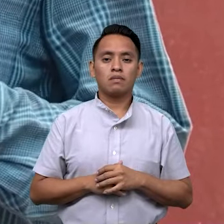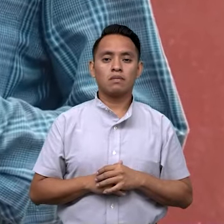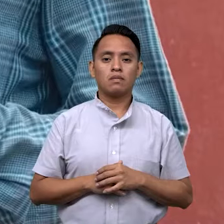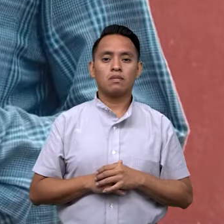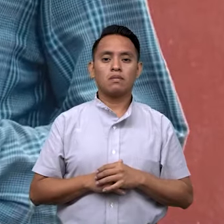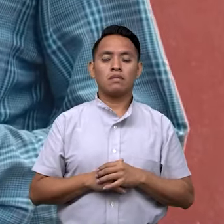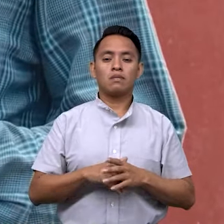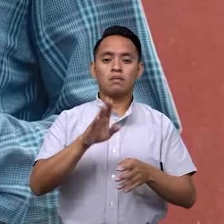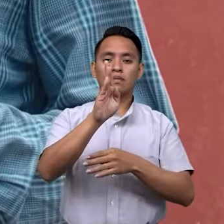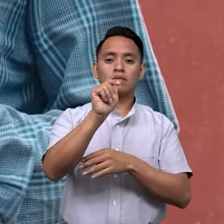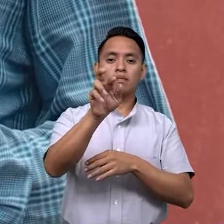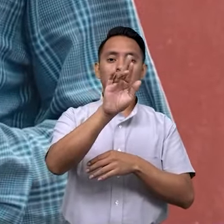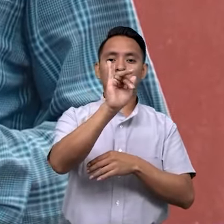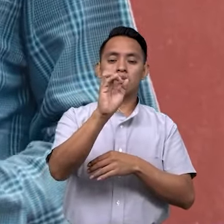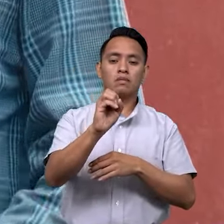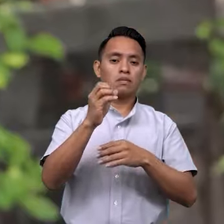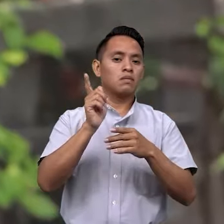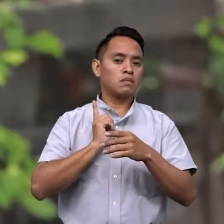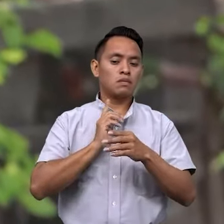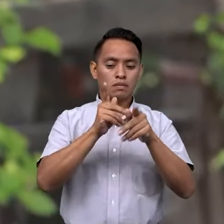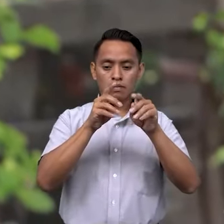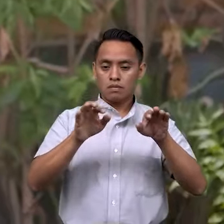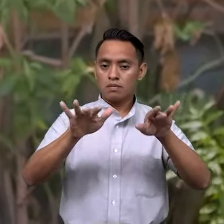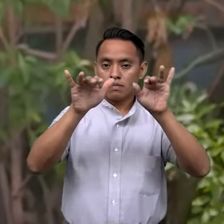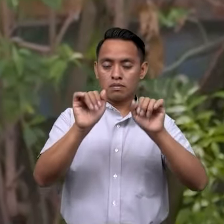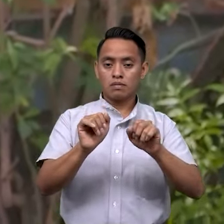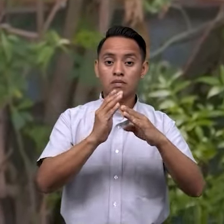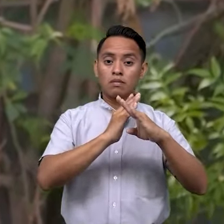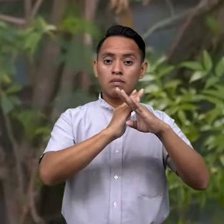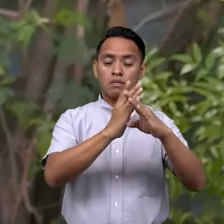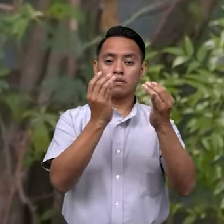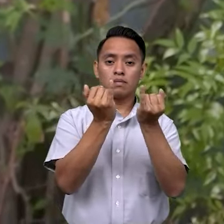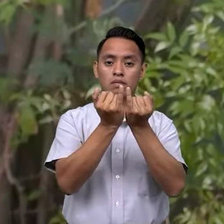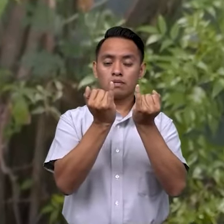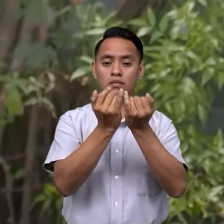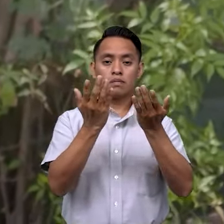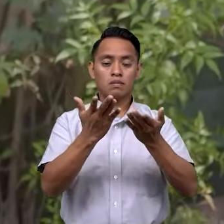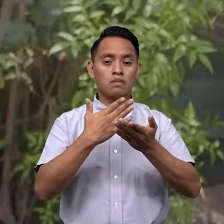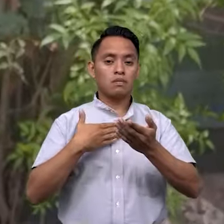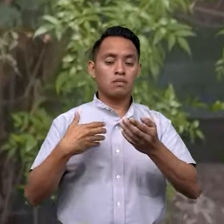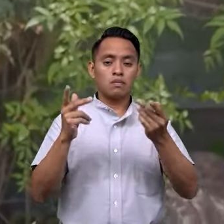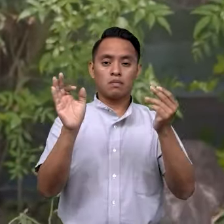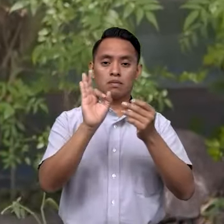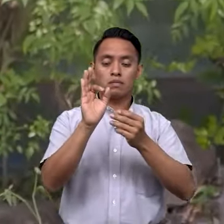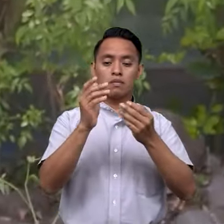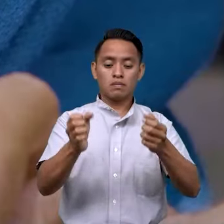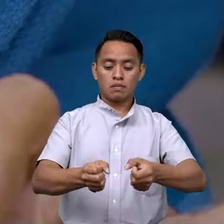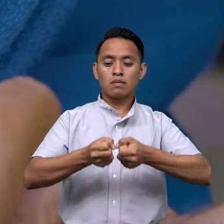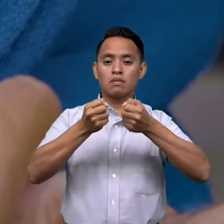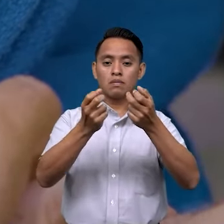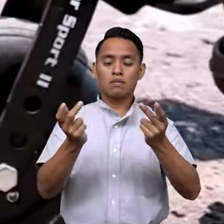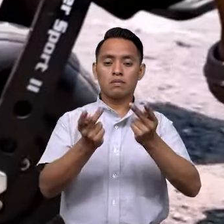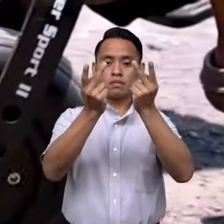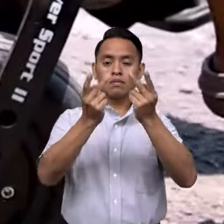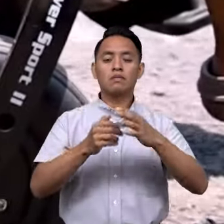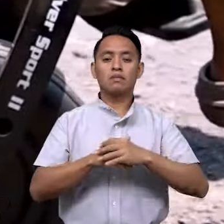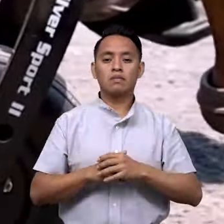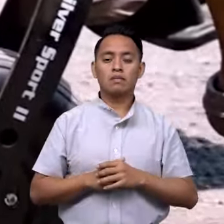Nuestro barrio ya tiene un plan. Prevenir es la mejor manera de salvar vidas.